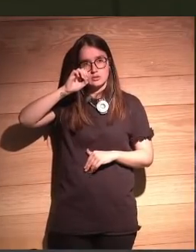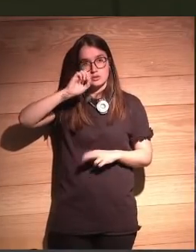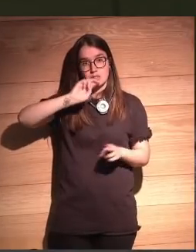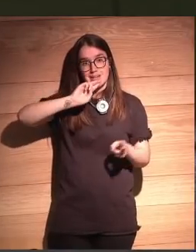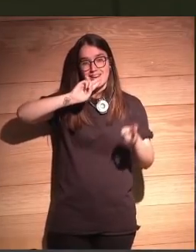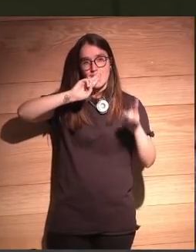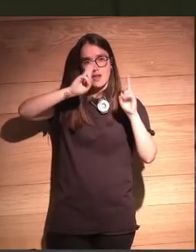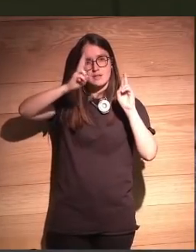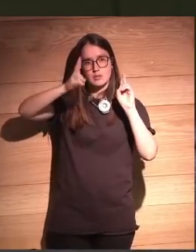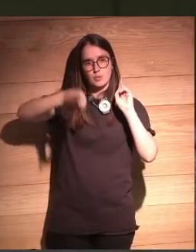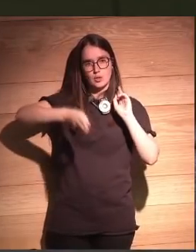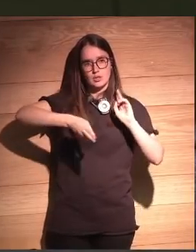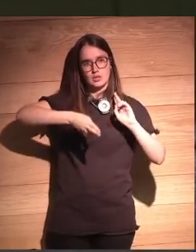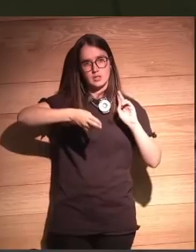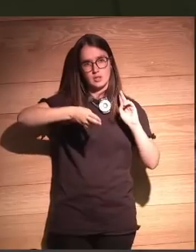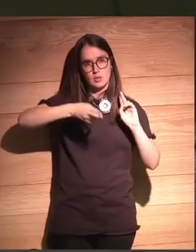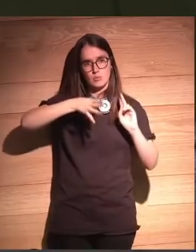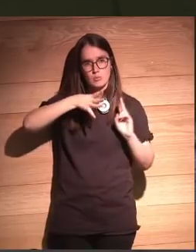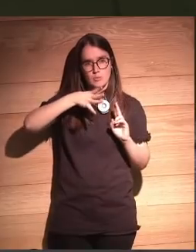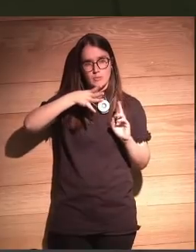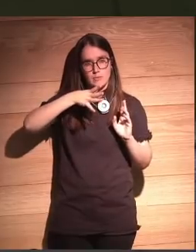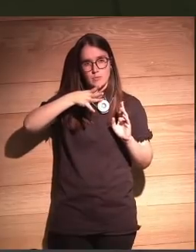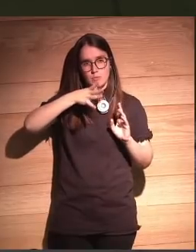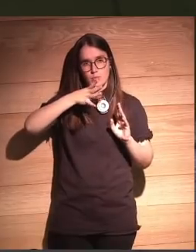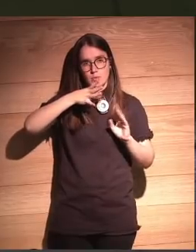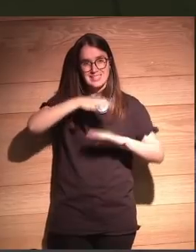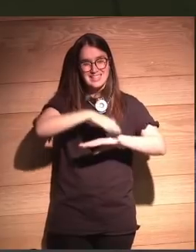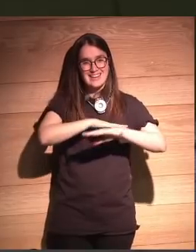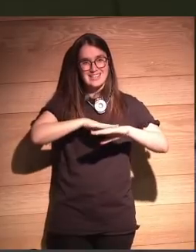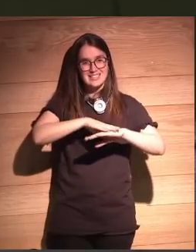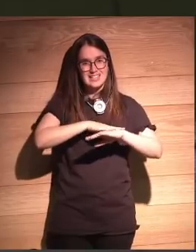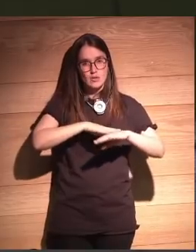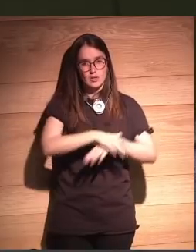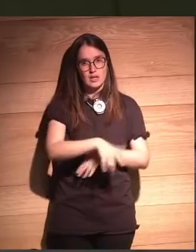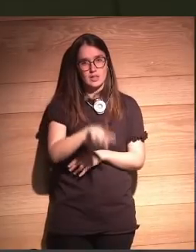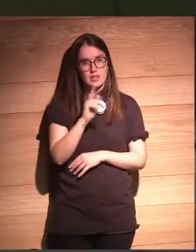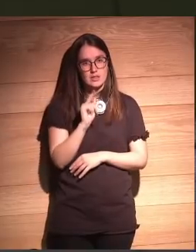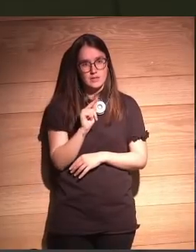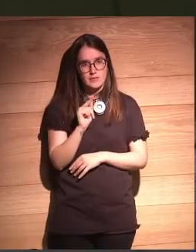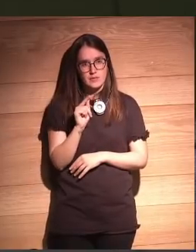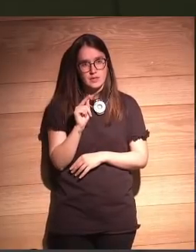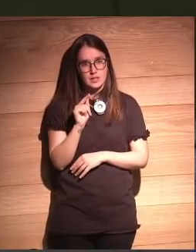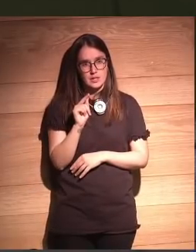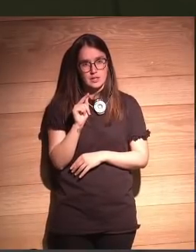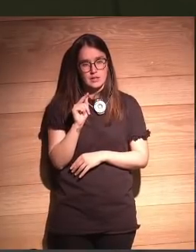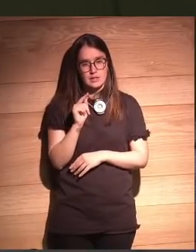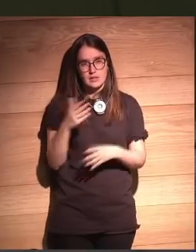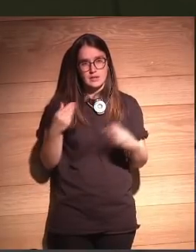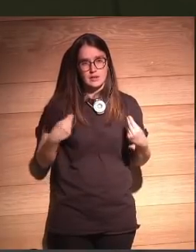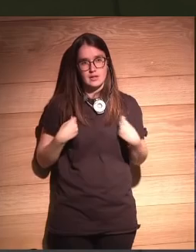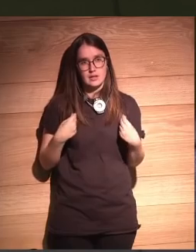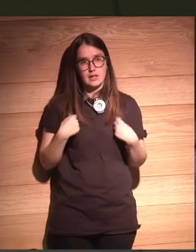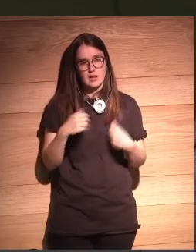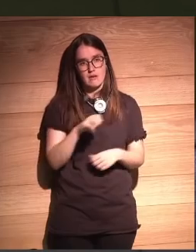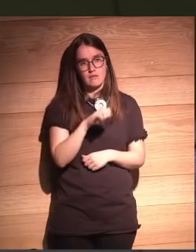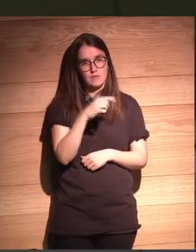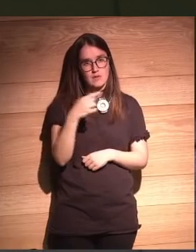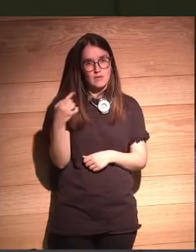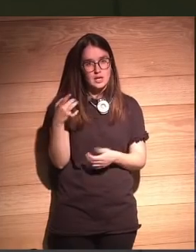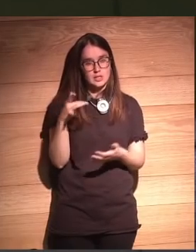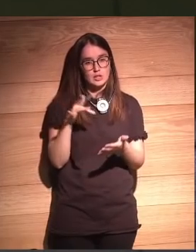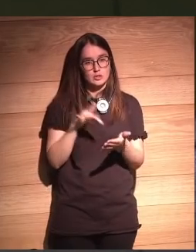responden a por dónde entiende ese Estado que ha decidido que la vivienda